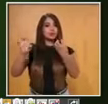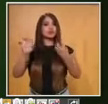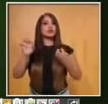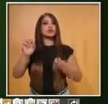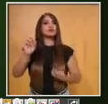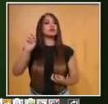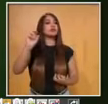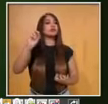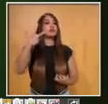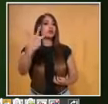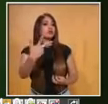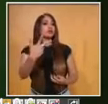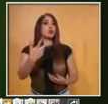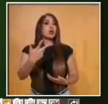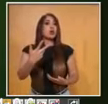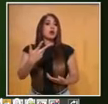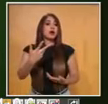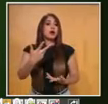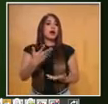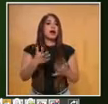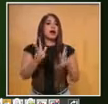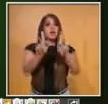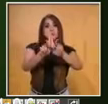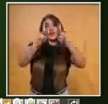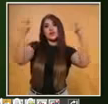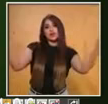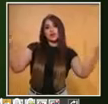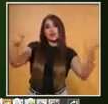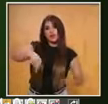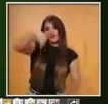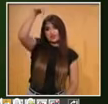1938 aparece el periódico El Norte.